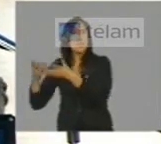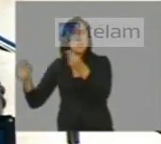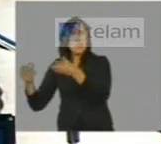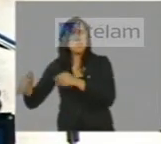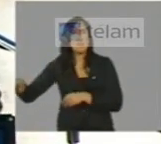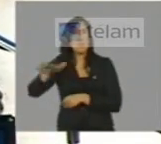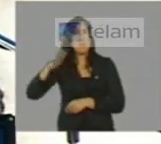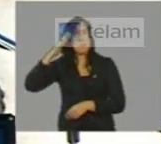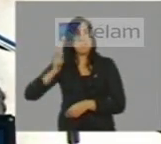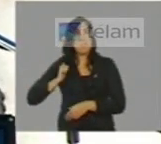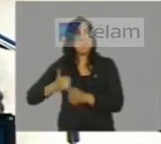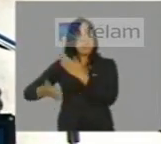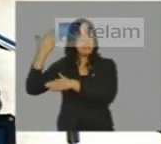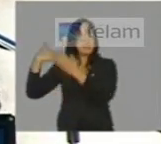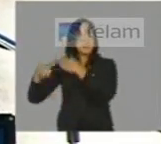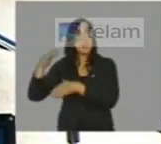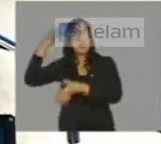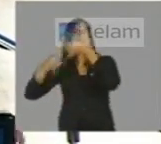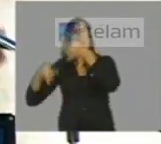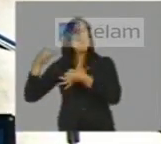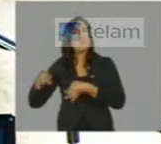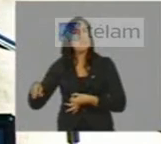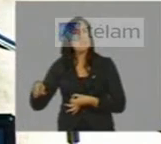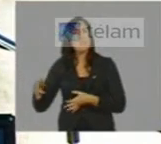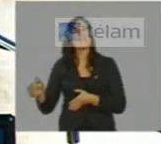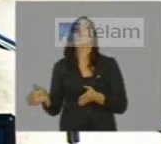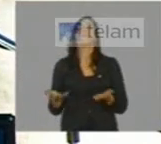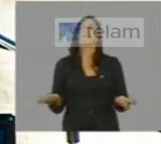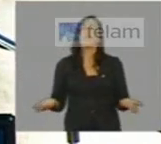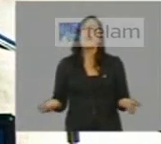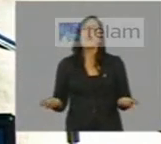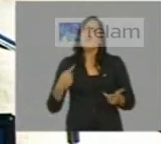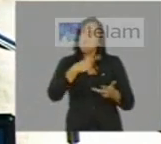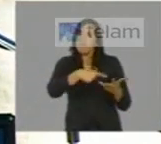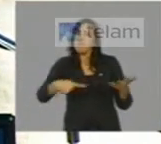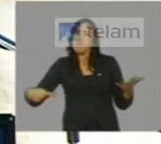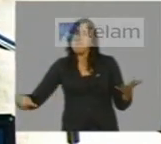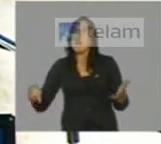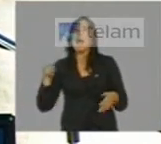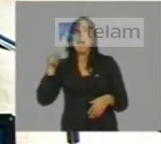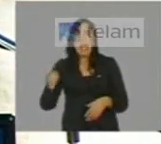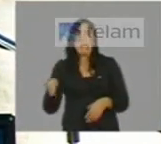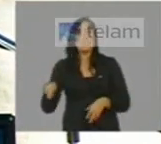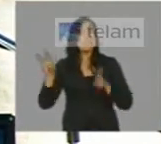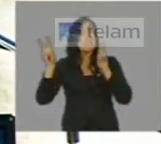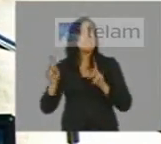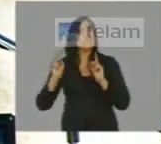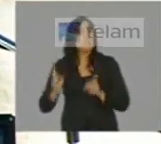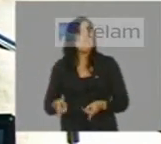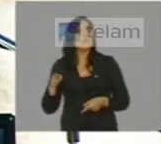comprometida, no solamente porque hasta en eso también